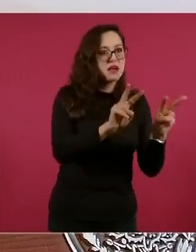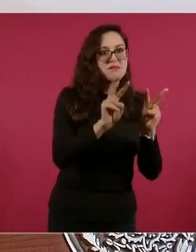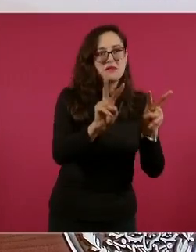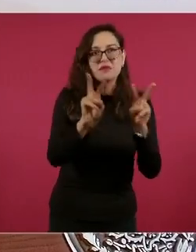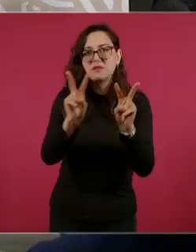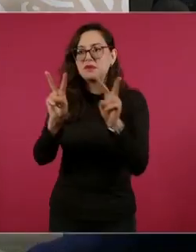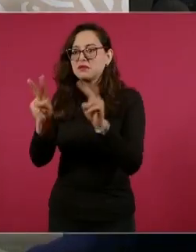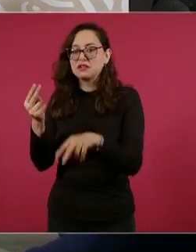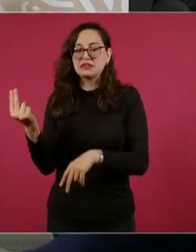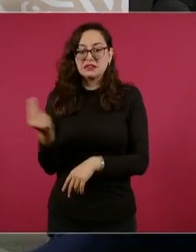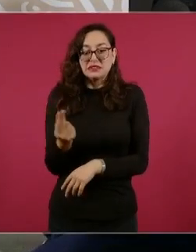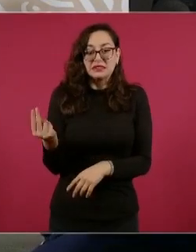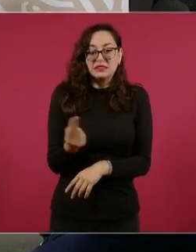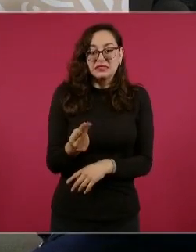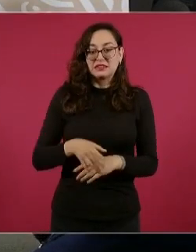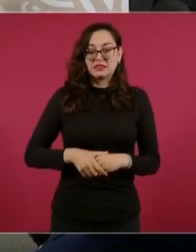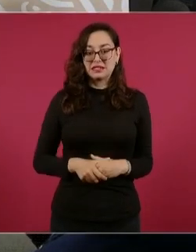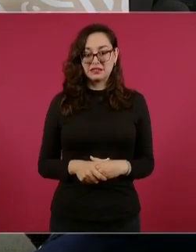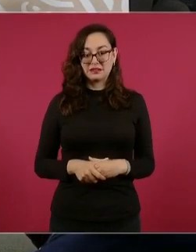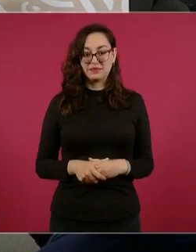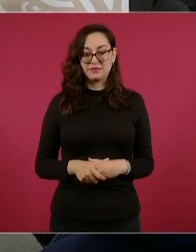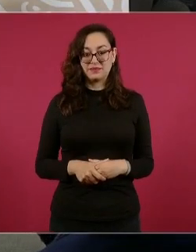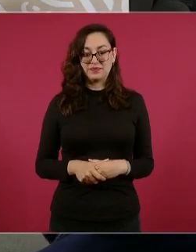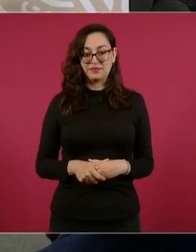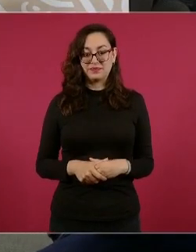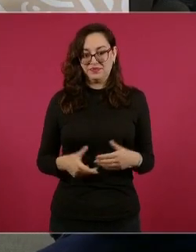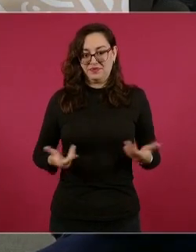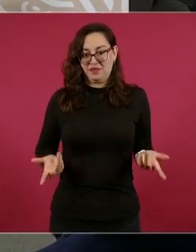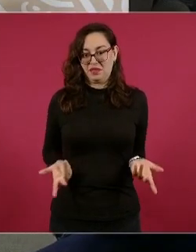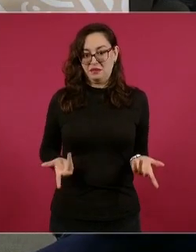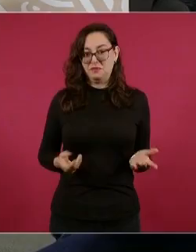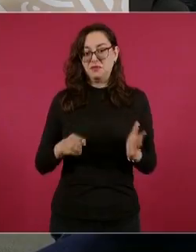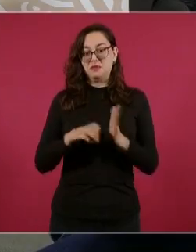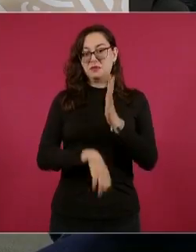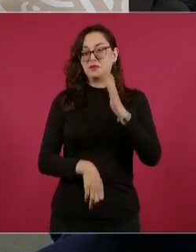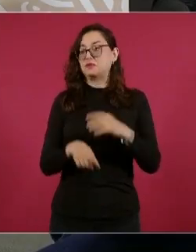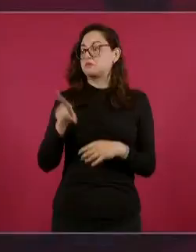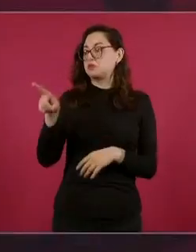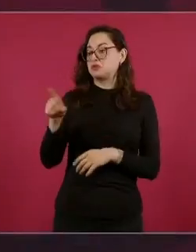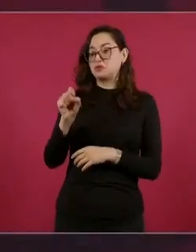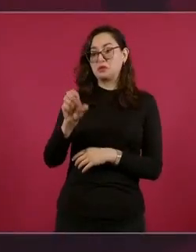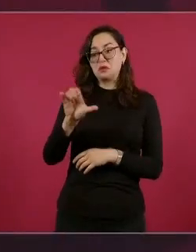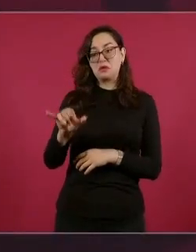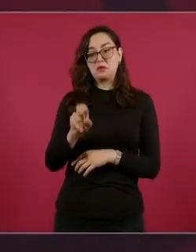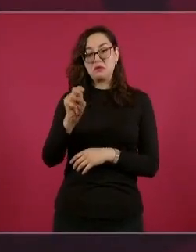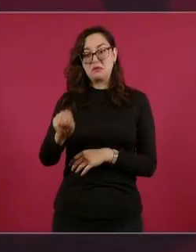se avientan un mes al año de vacaciones.